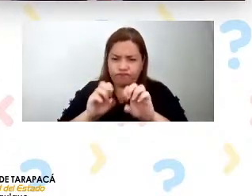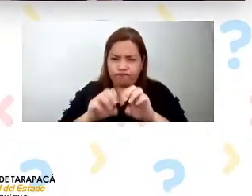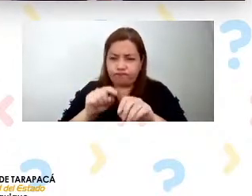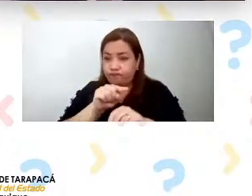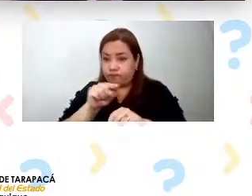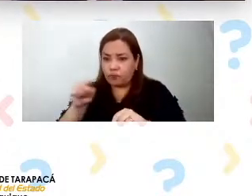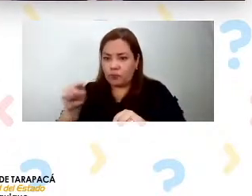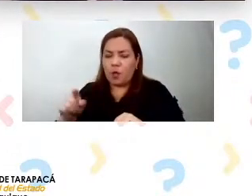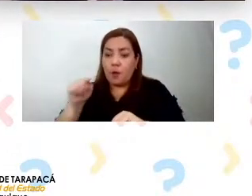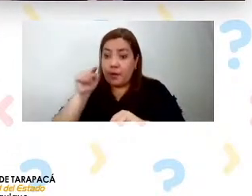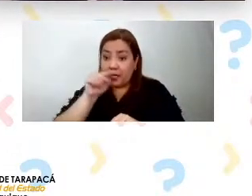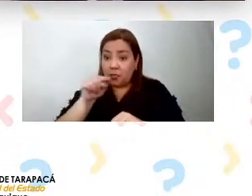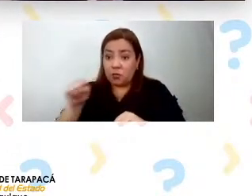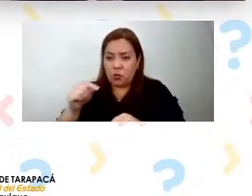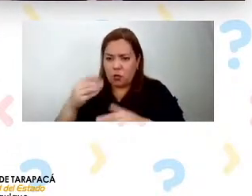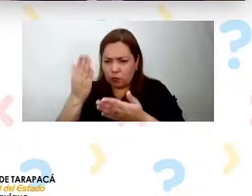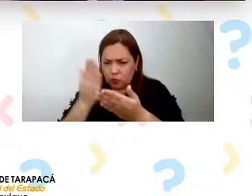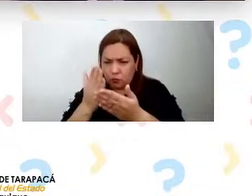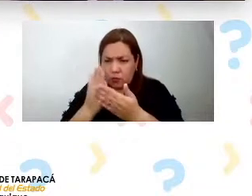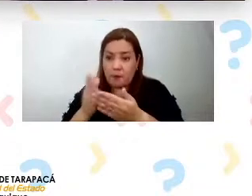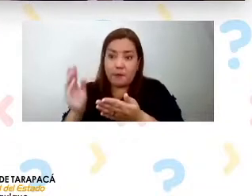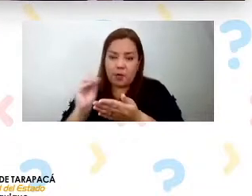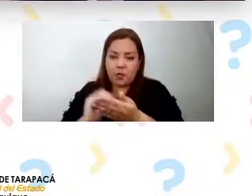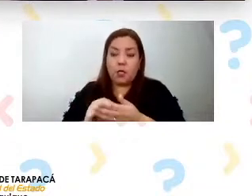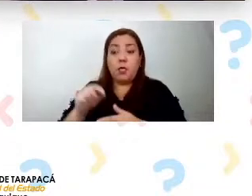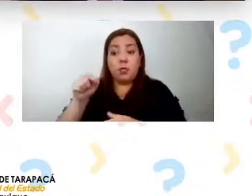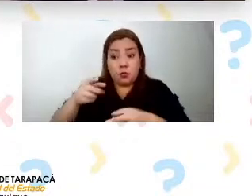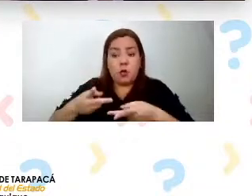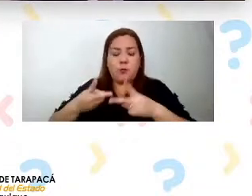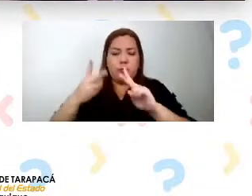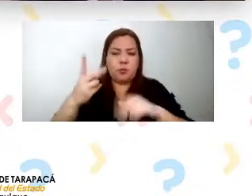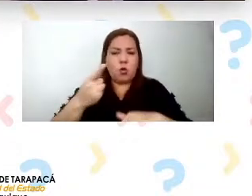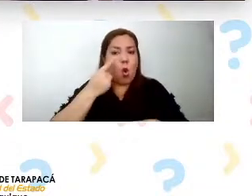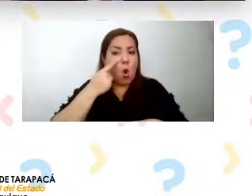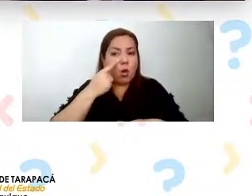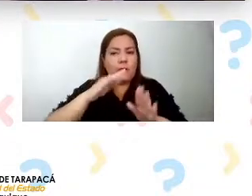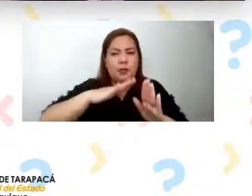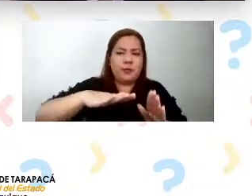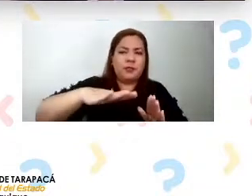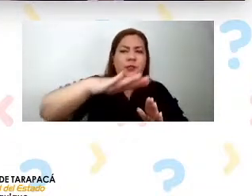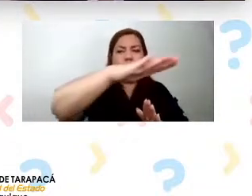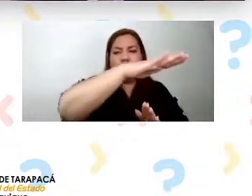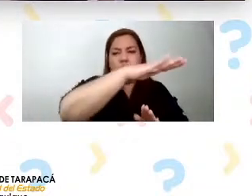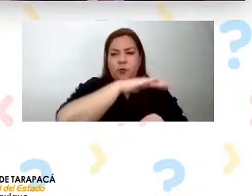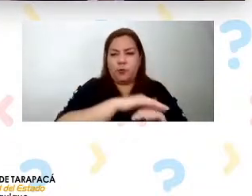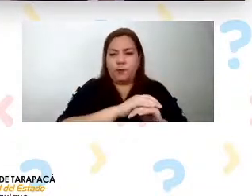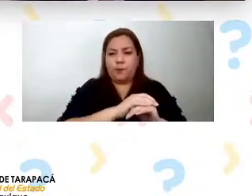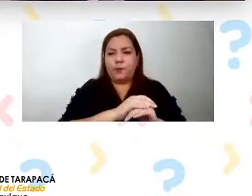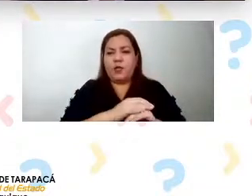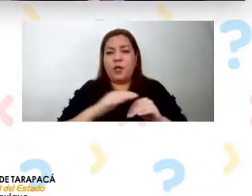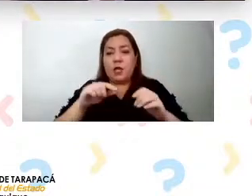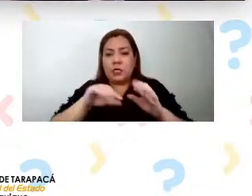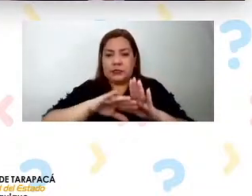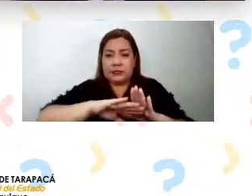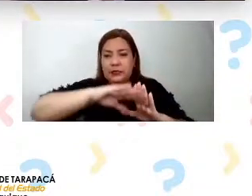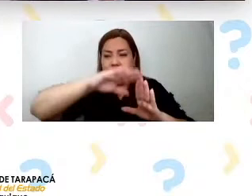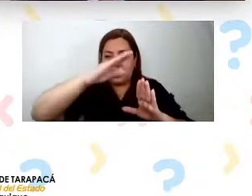ha permitido conocer tanto ecosistemas del altiplano, ecosistemas en las